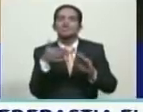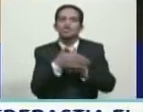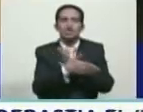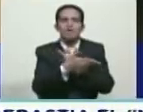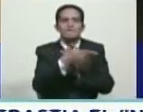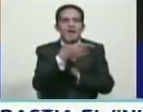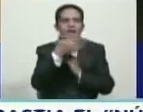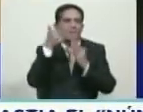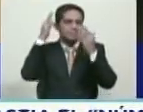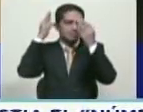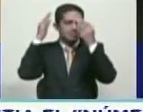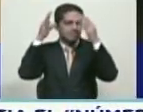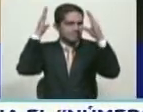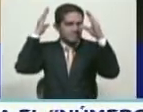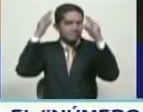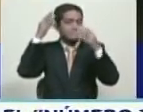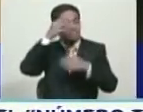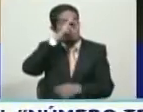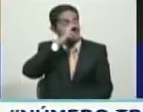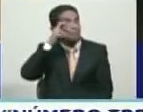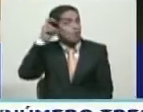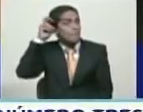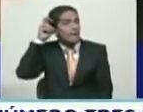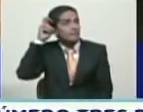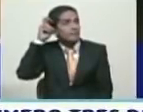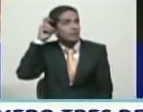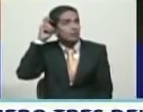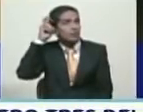En el ámbito diplomático,